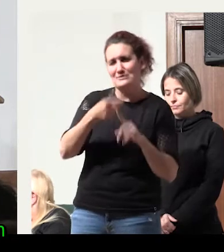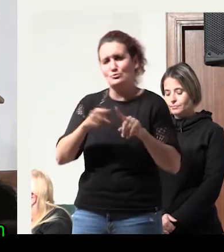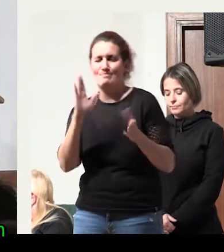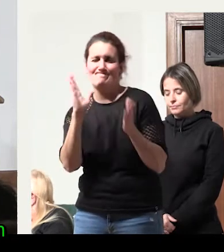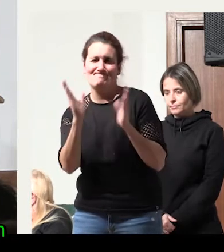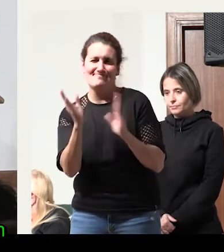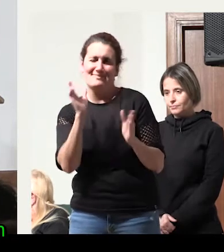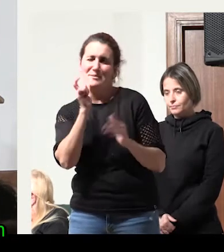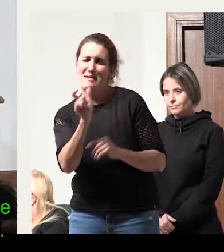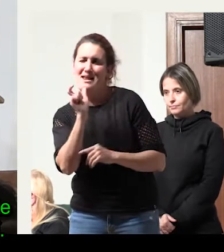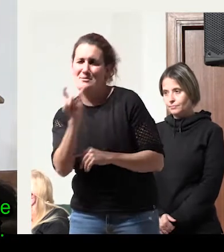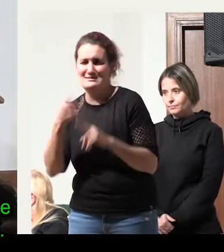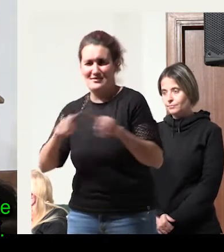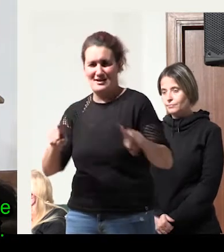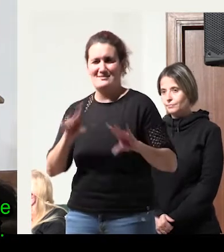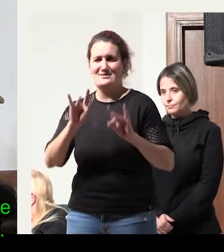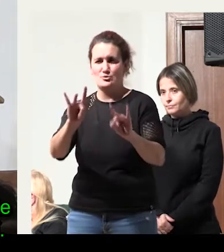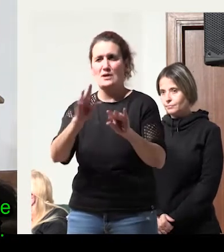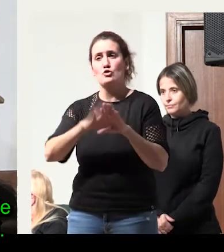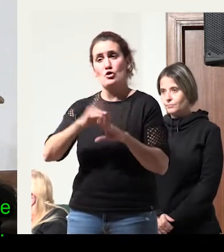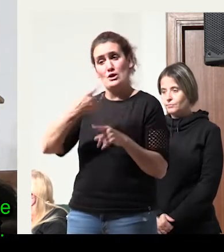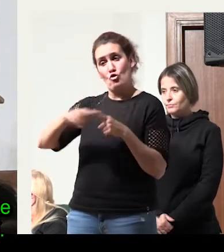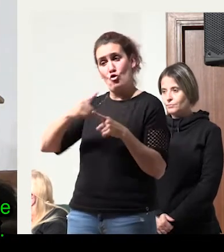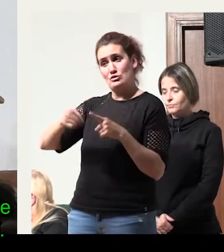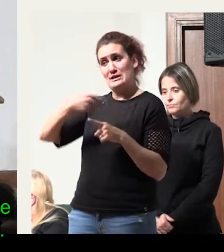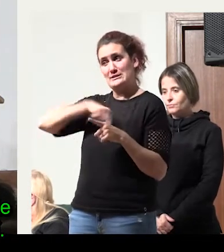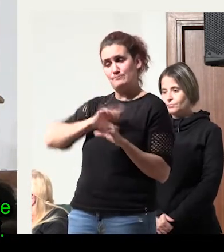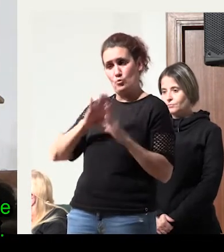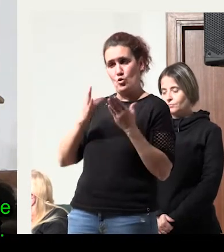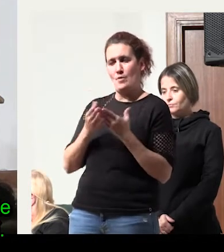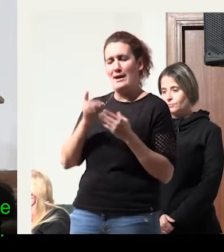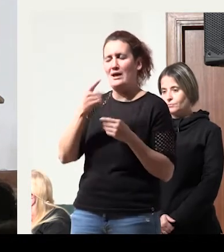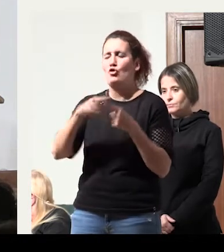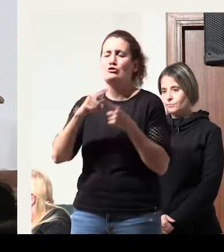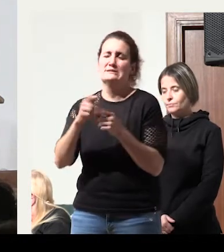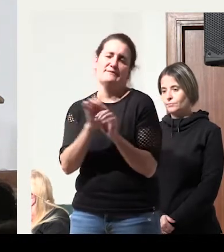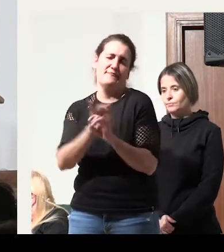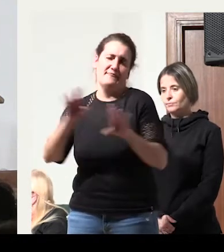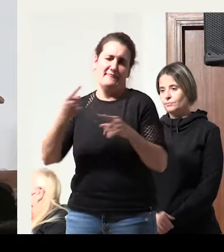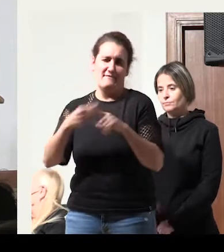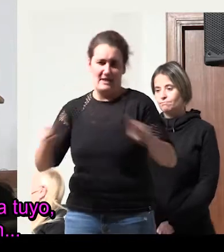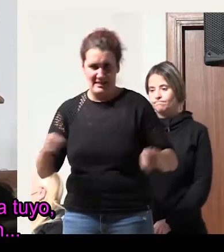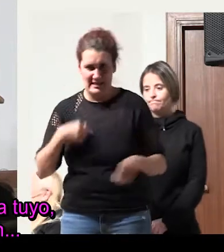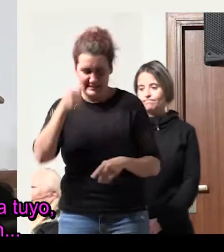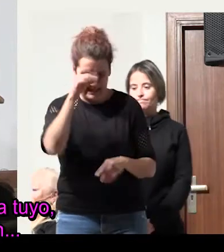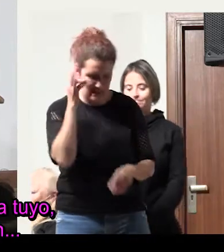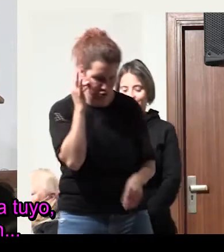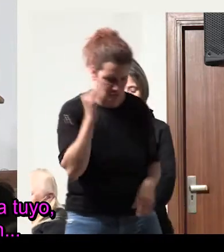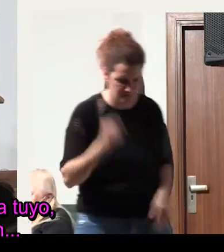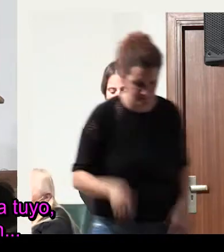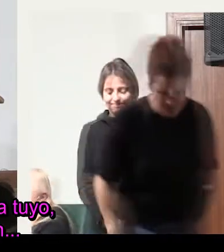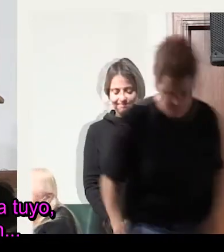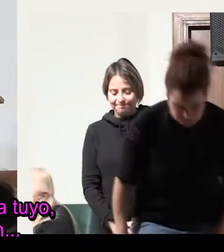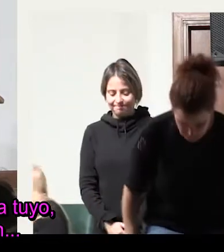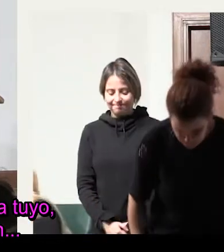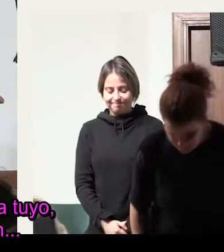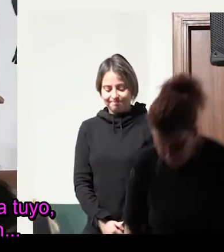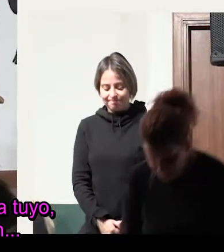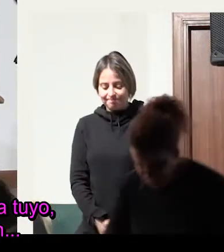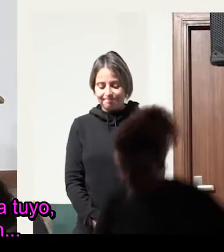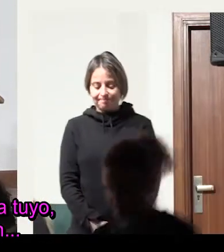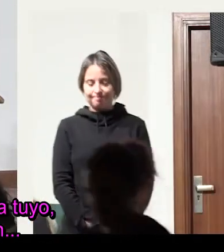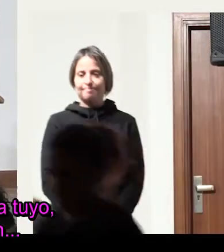hay cosas que nos engloban y cosas que están claramente diferenciadas por género, ¿sí? Vale. Bueno, ahora voy a leer un poema